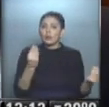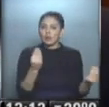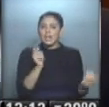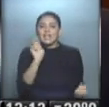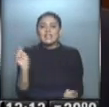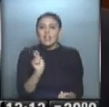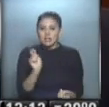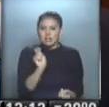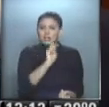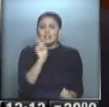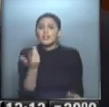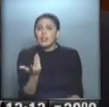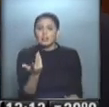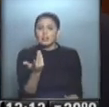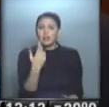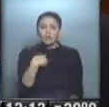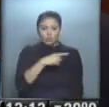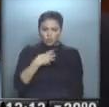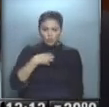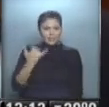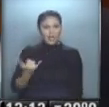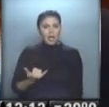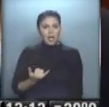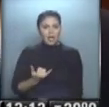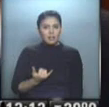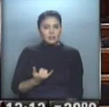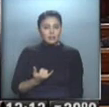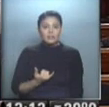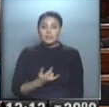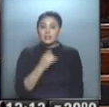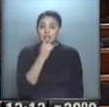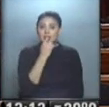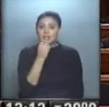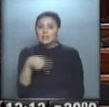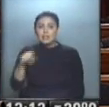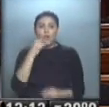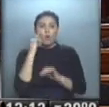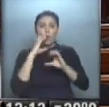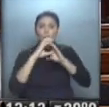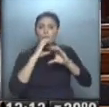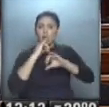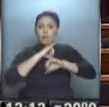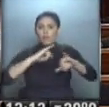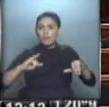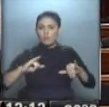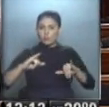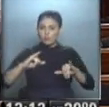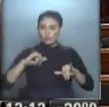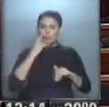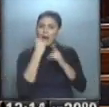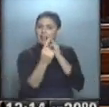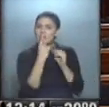son los que tenemos confianza cuando comunican, informan, ejercen la